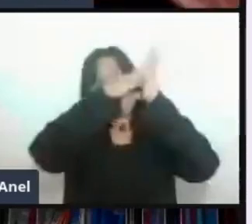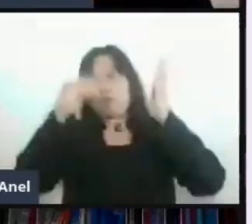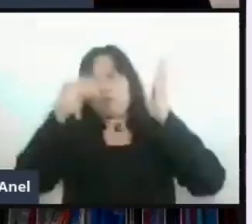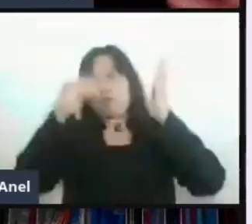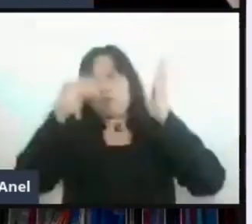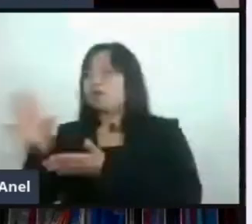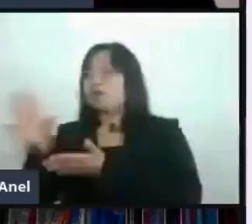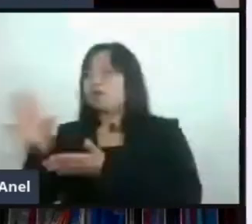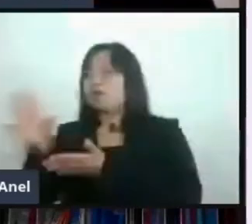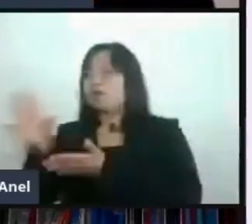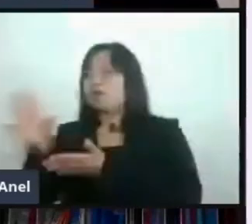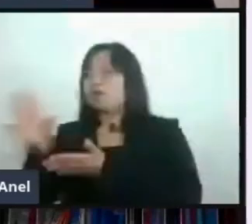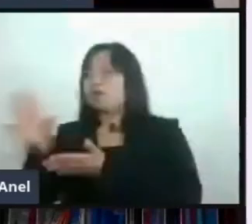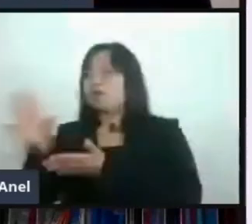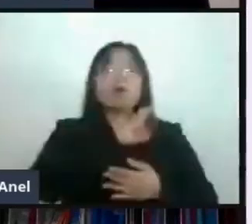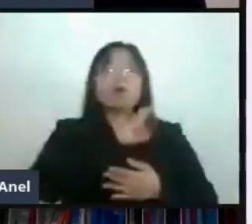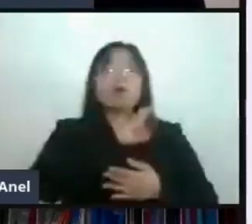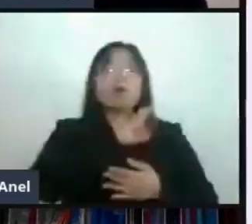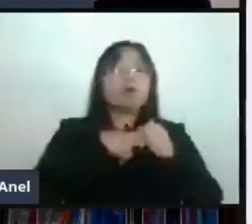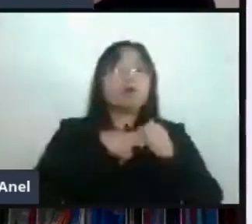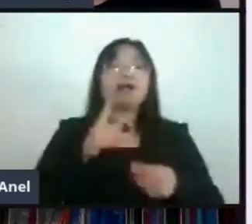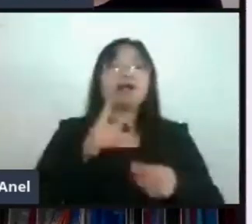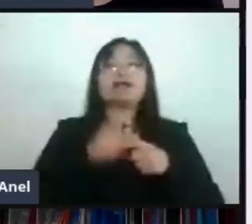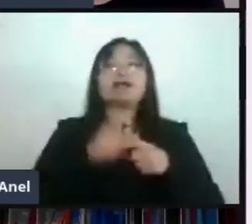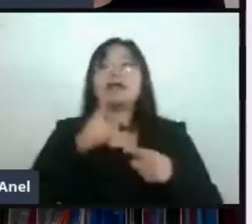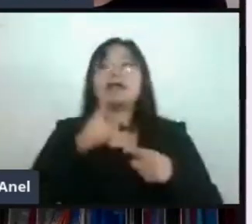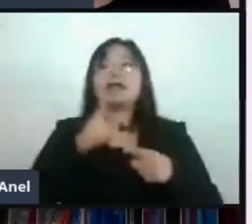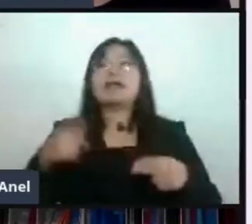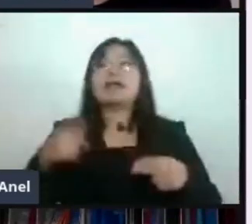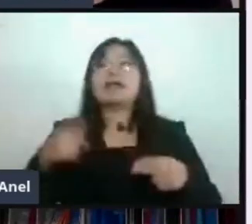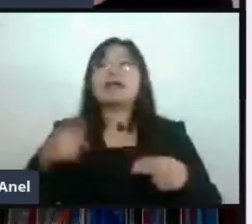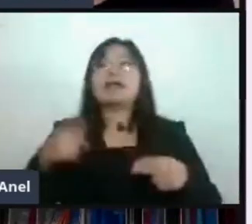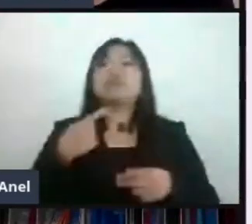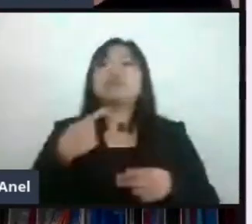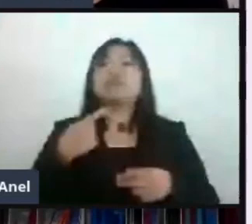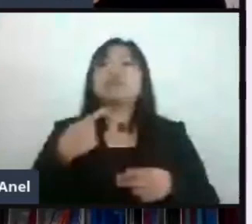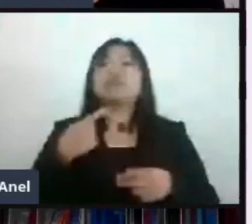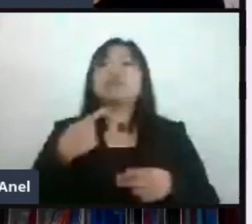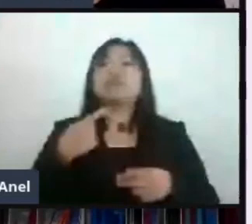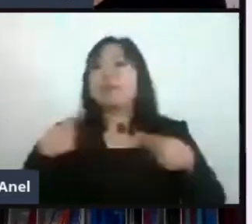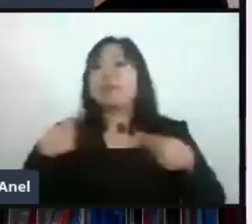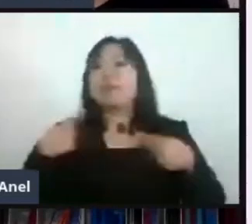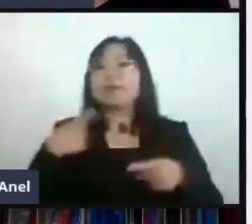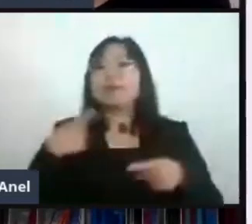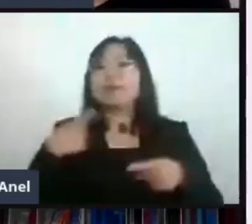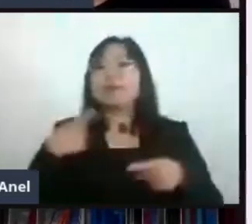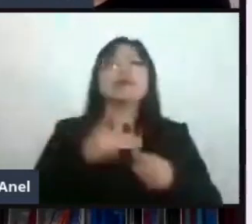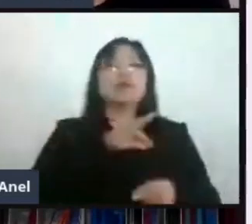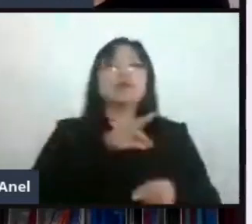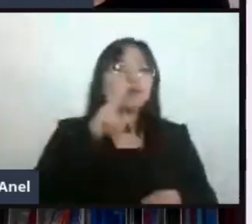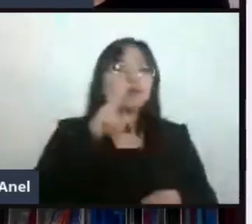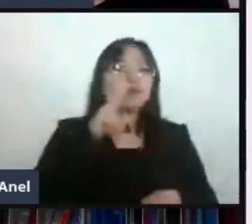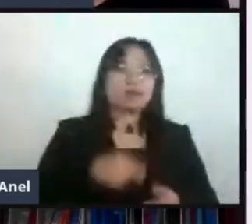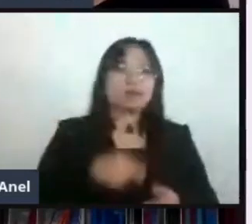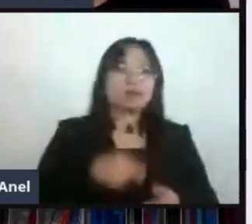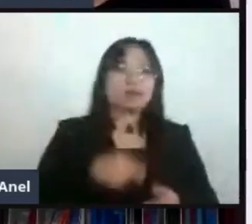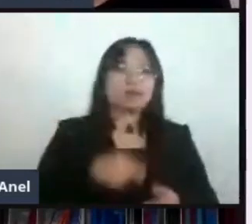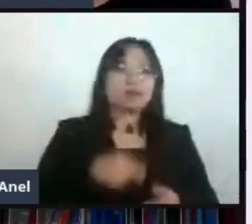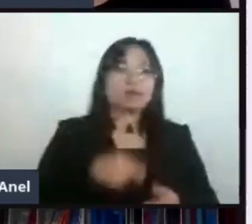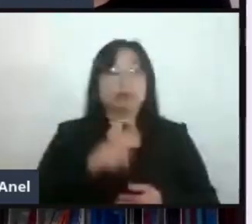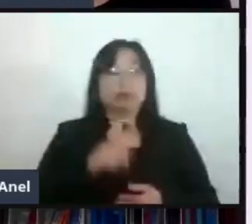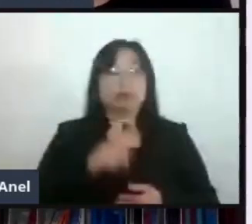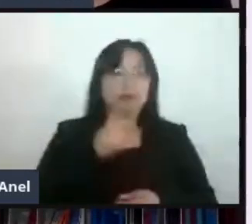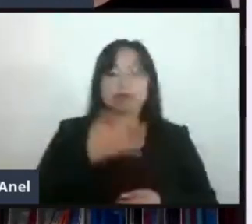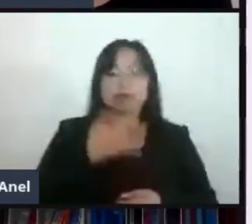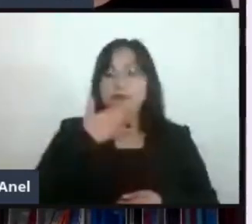que solamente ciertas personas lo puedan ver. Ah, es muy buena Muy pregunta. buena pregunta, sí. Una pregunta, porque cuando tú le